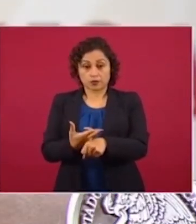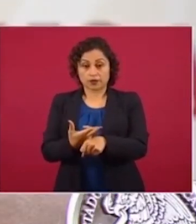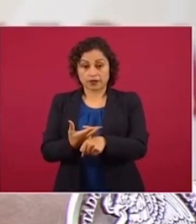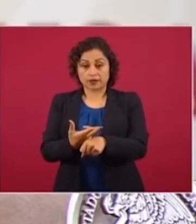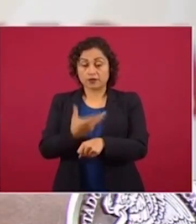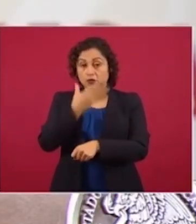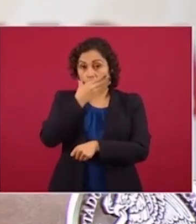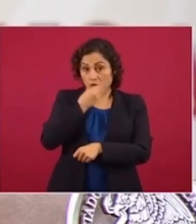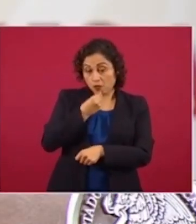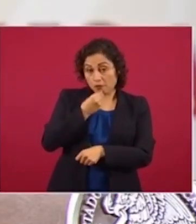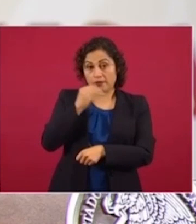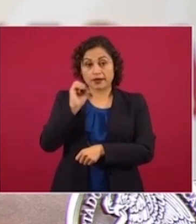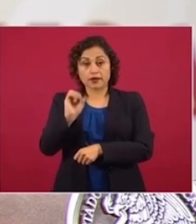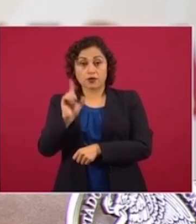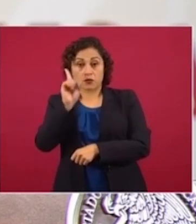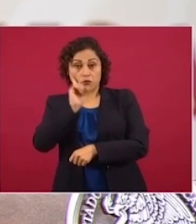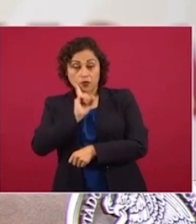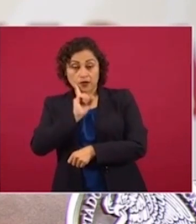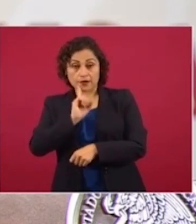hombre o mujer,